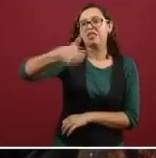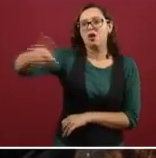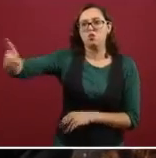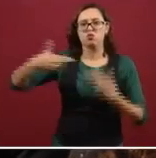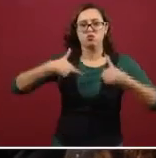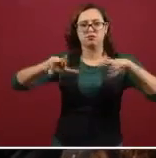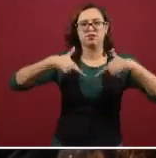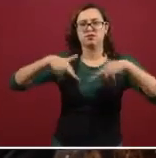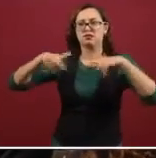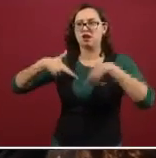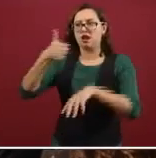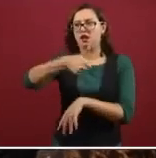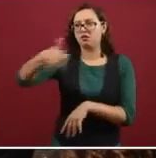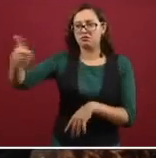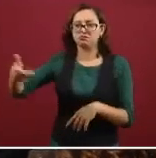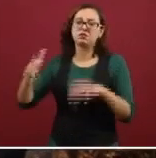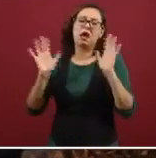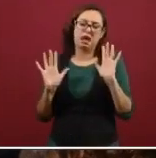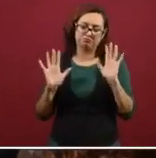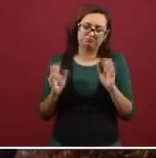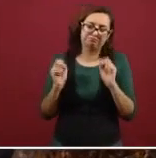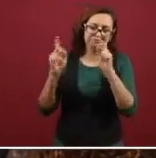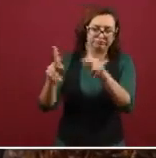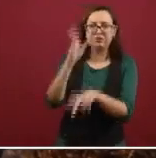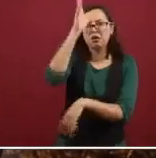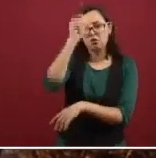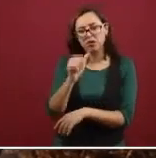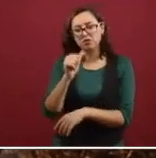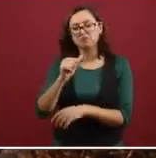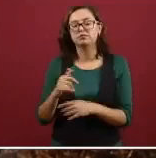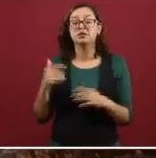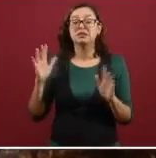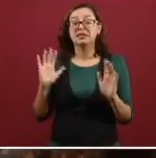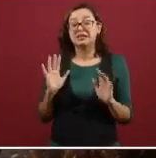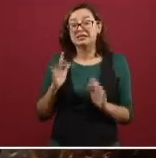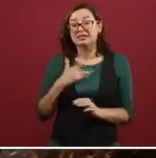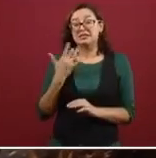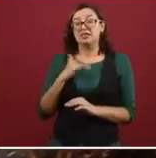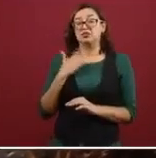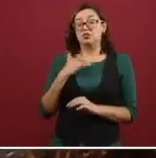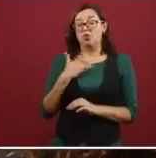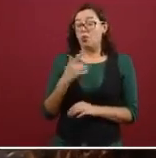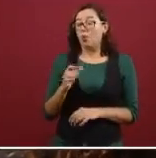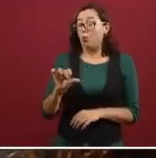tengo entendido que ya están por terminar hoy de la primera